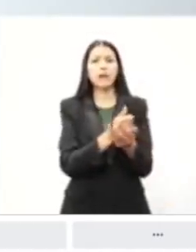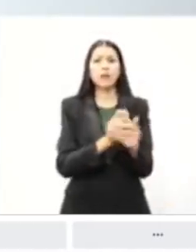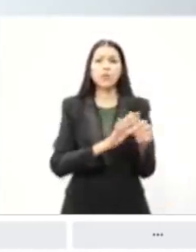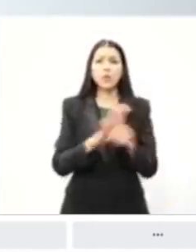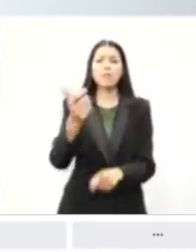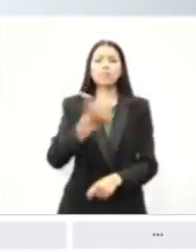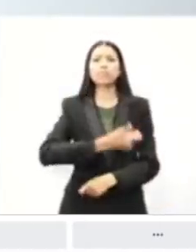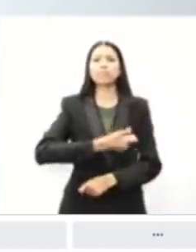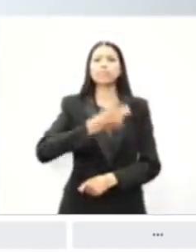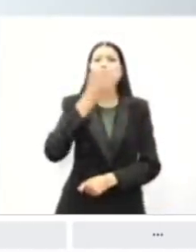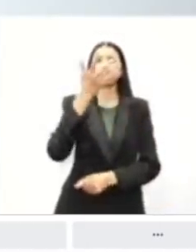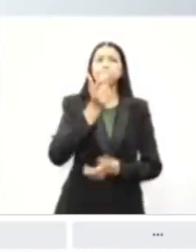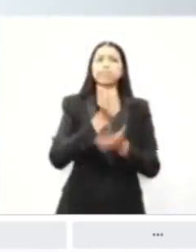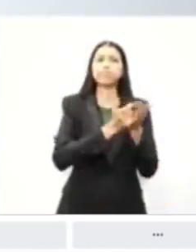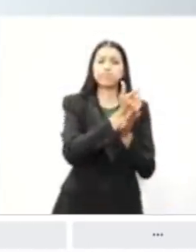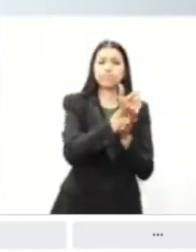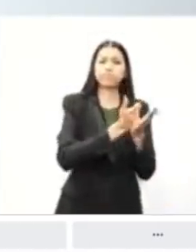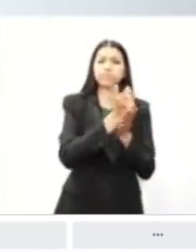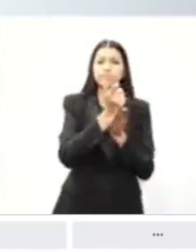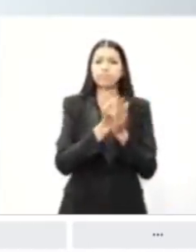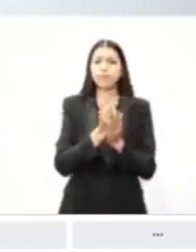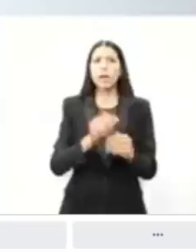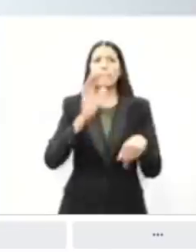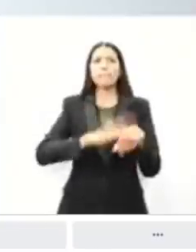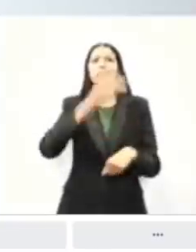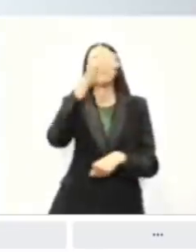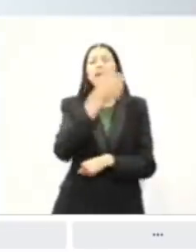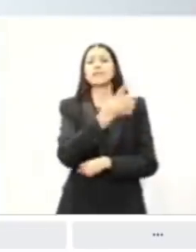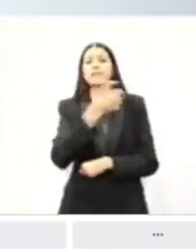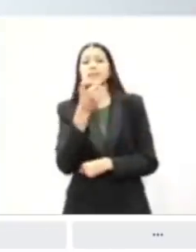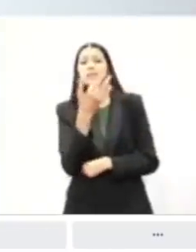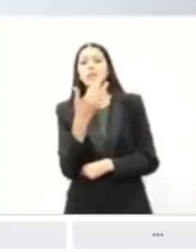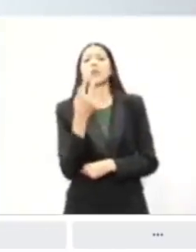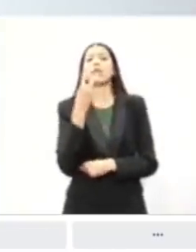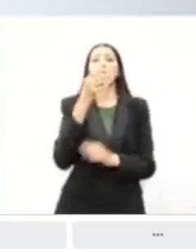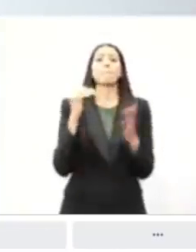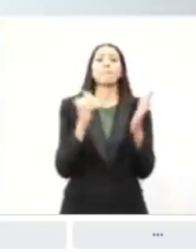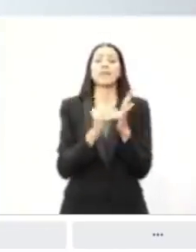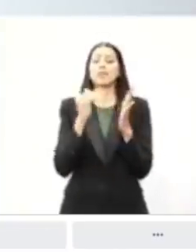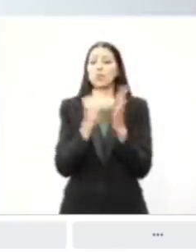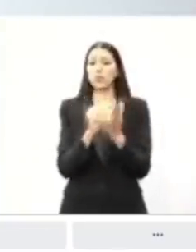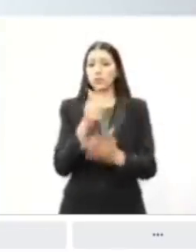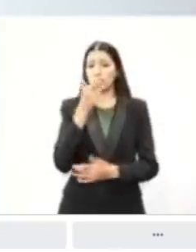por encima del valor comercial por más de 652 millones de pesos.